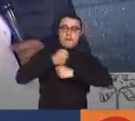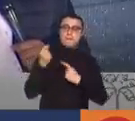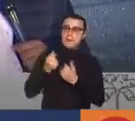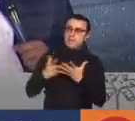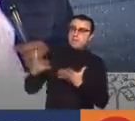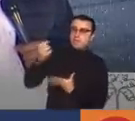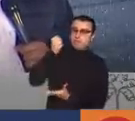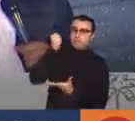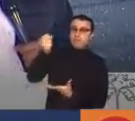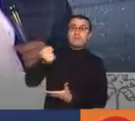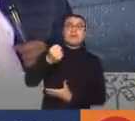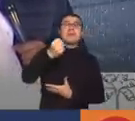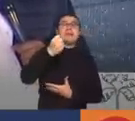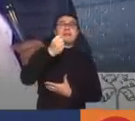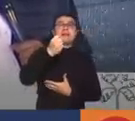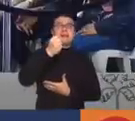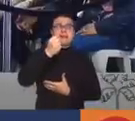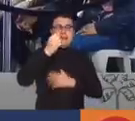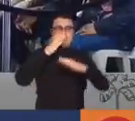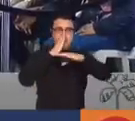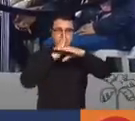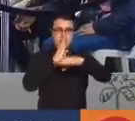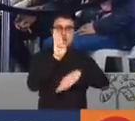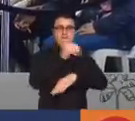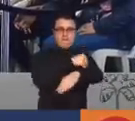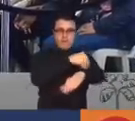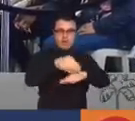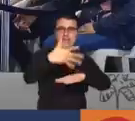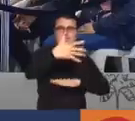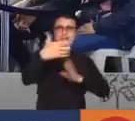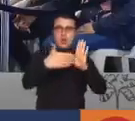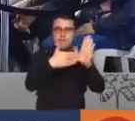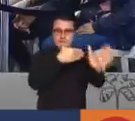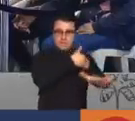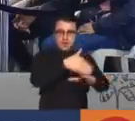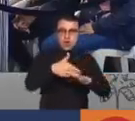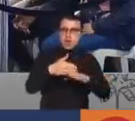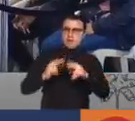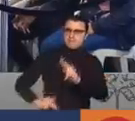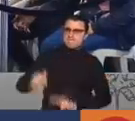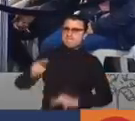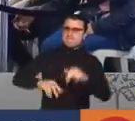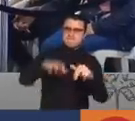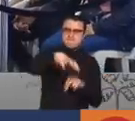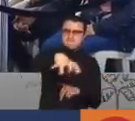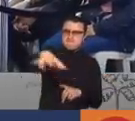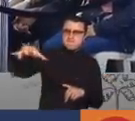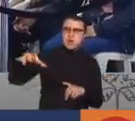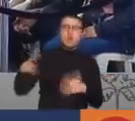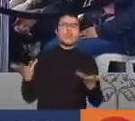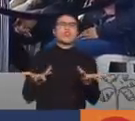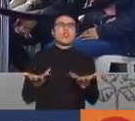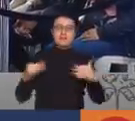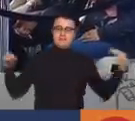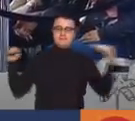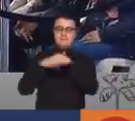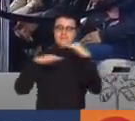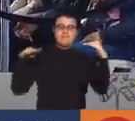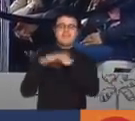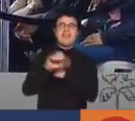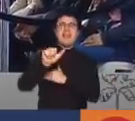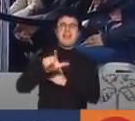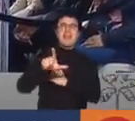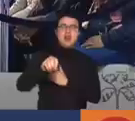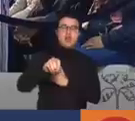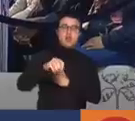inversión casi de $500 millones de sedes universitarias por el ALO, lo que era el campo del ALO en el